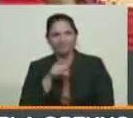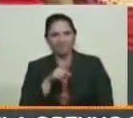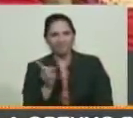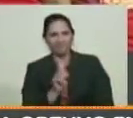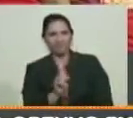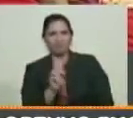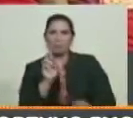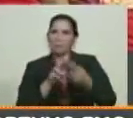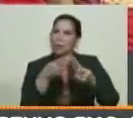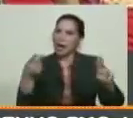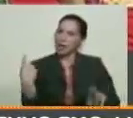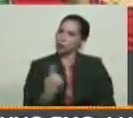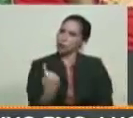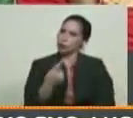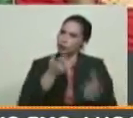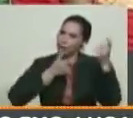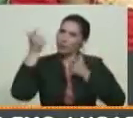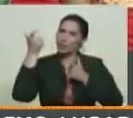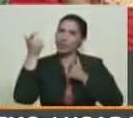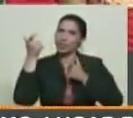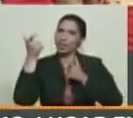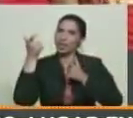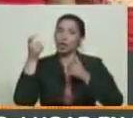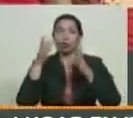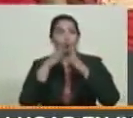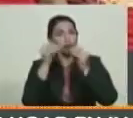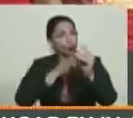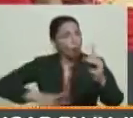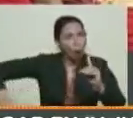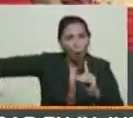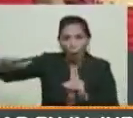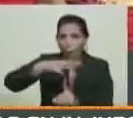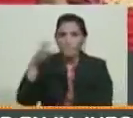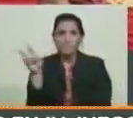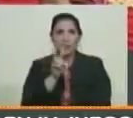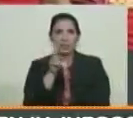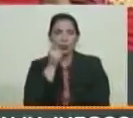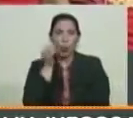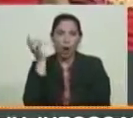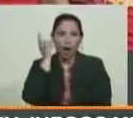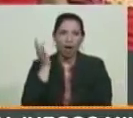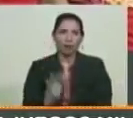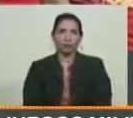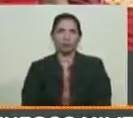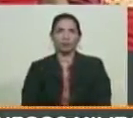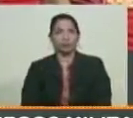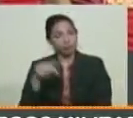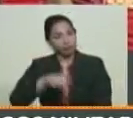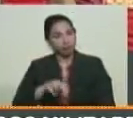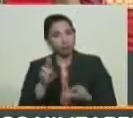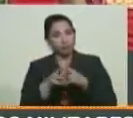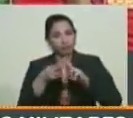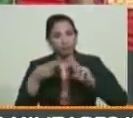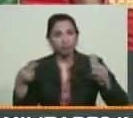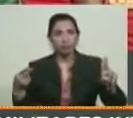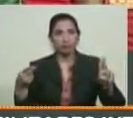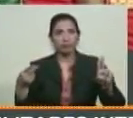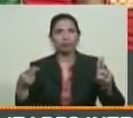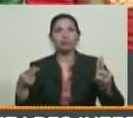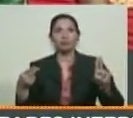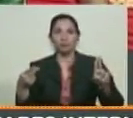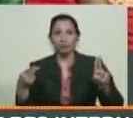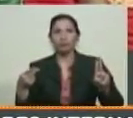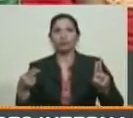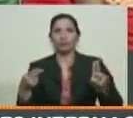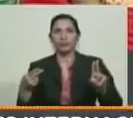los chavistas, es una paz para todos los venezolanos y las venezolanas. Es una paz que trasciende al